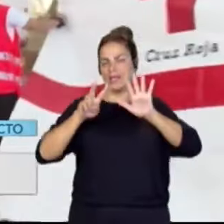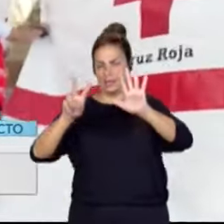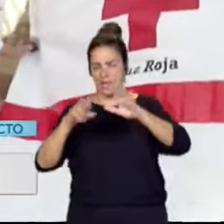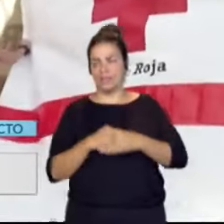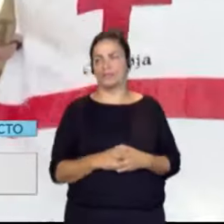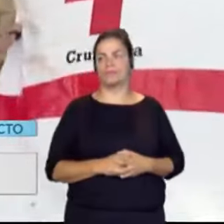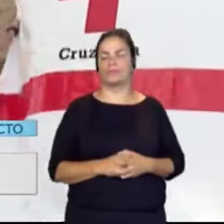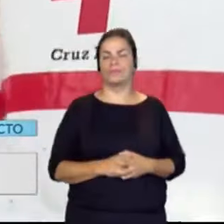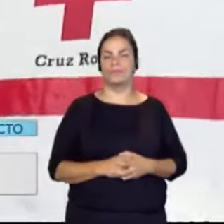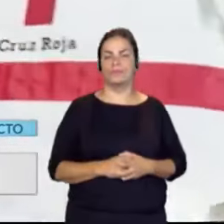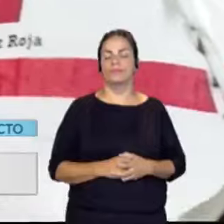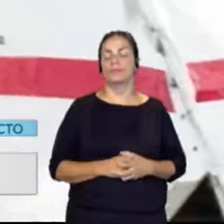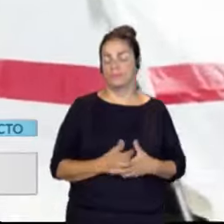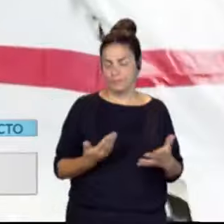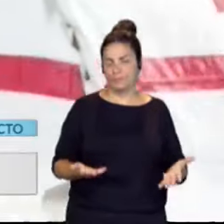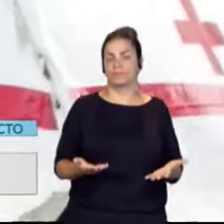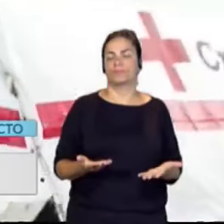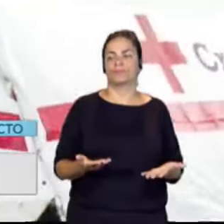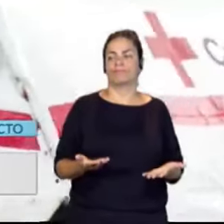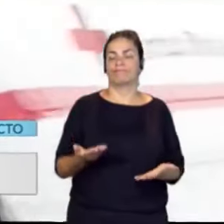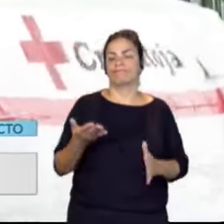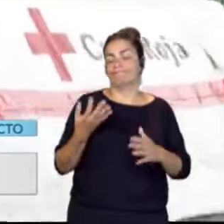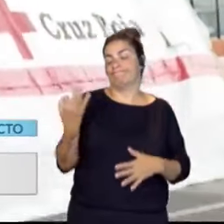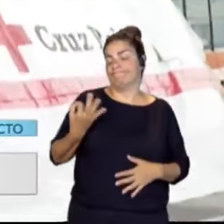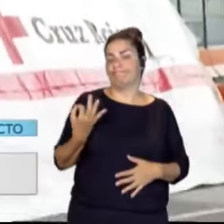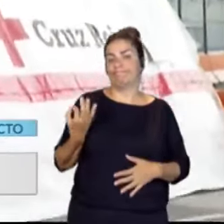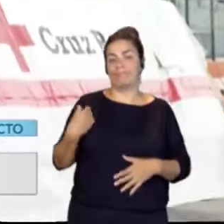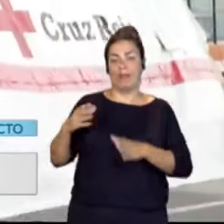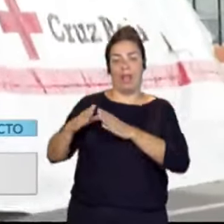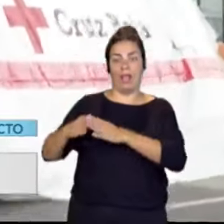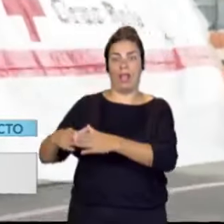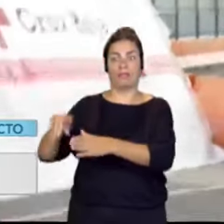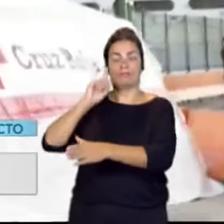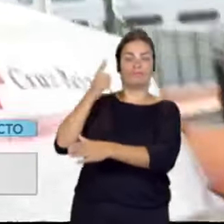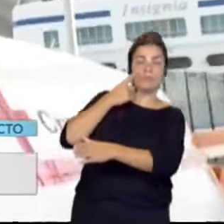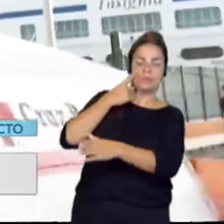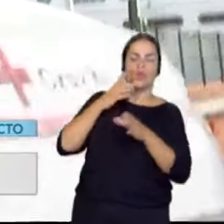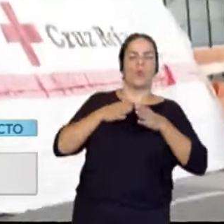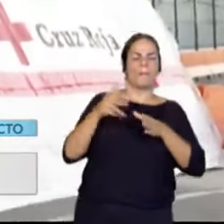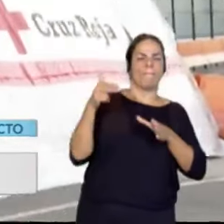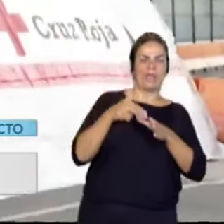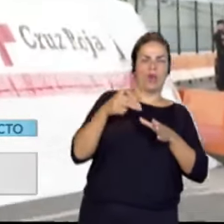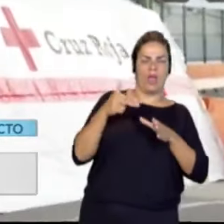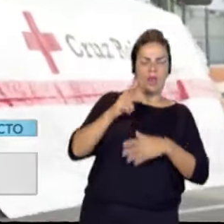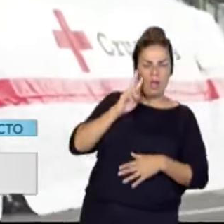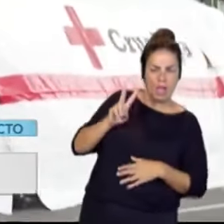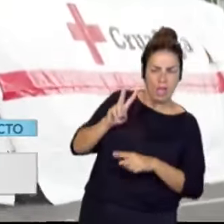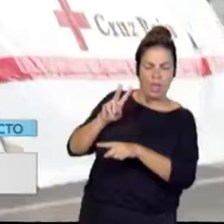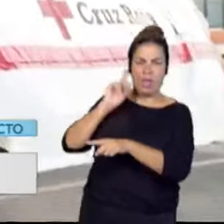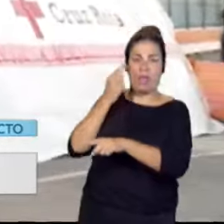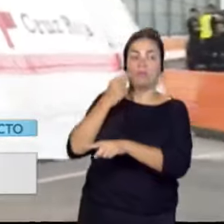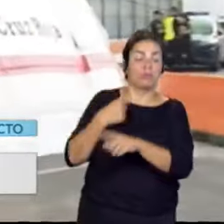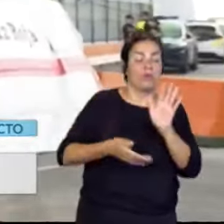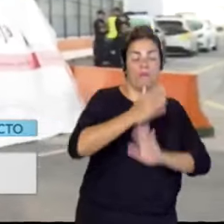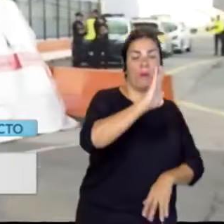que ha ocurrido, pues comentar la embarcación que fue vista en un primer momento pues por un petrolero que estaba en ruta